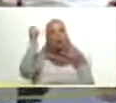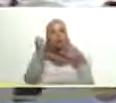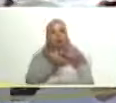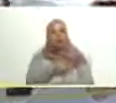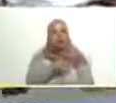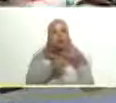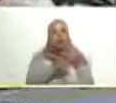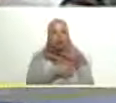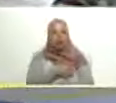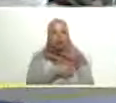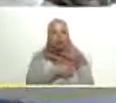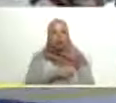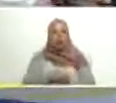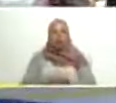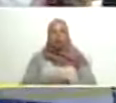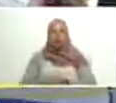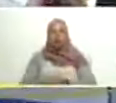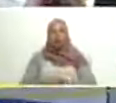chilenos,